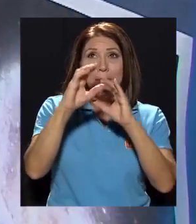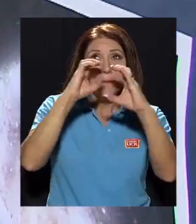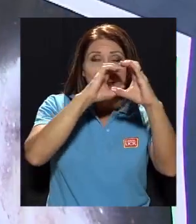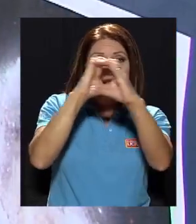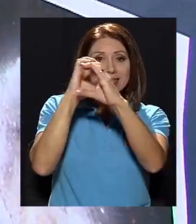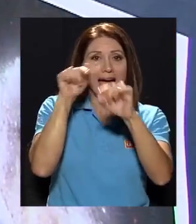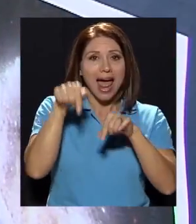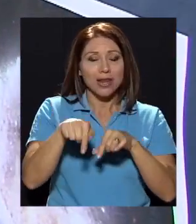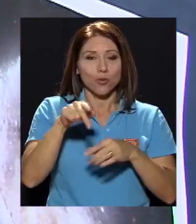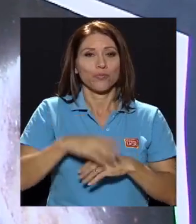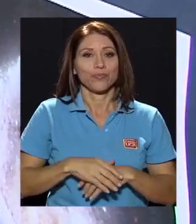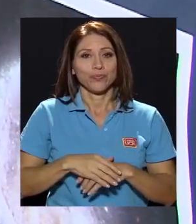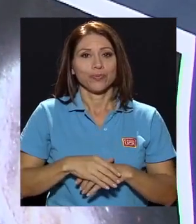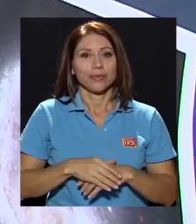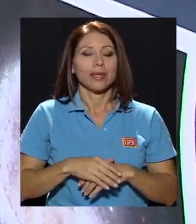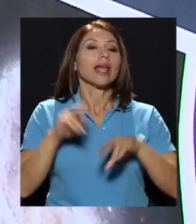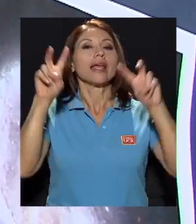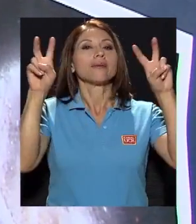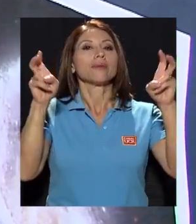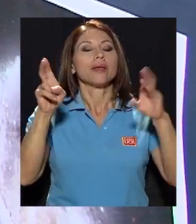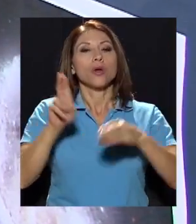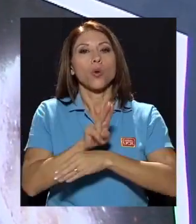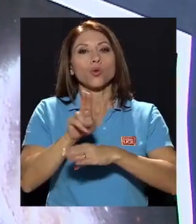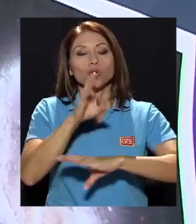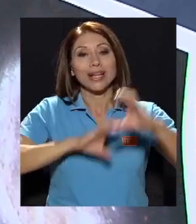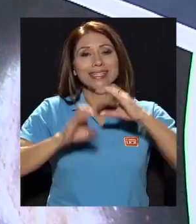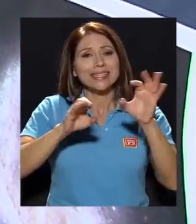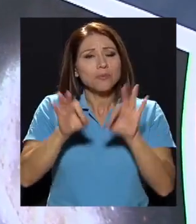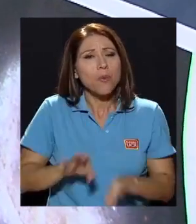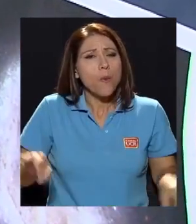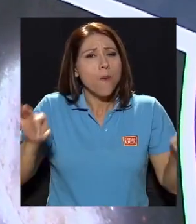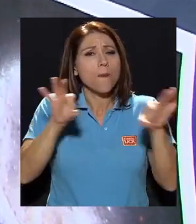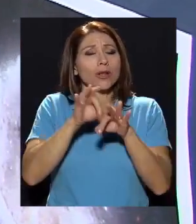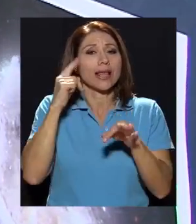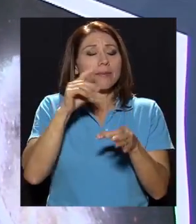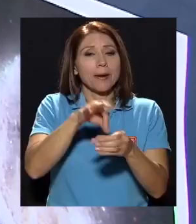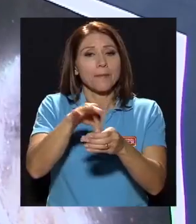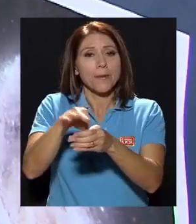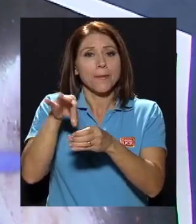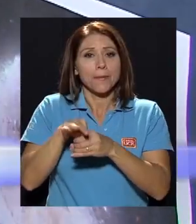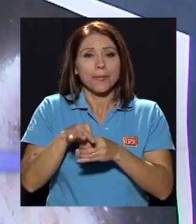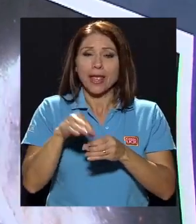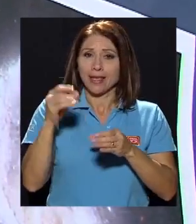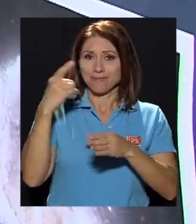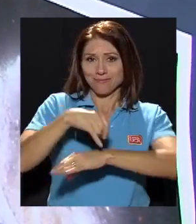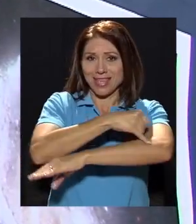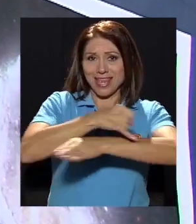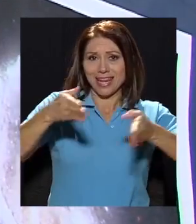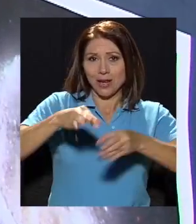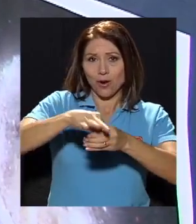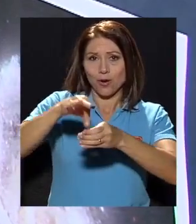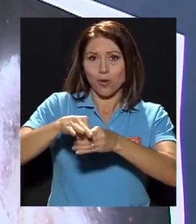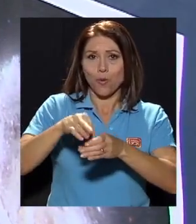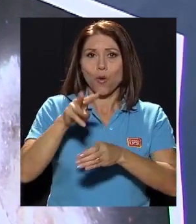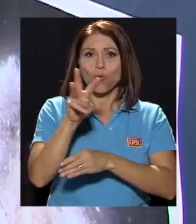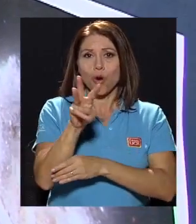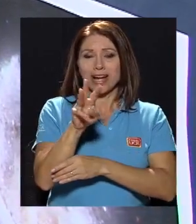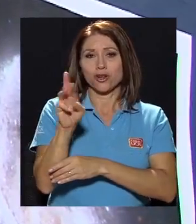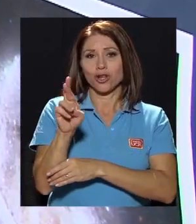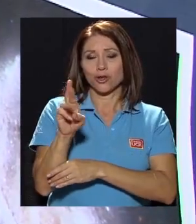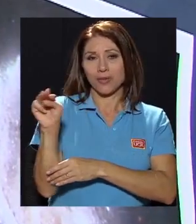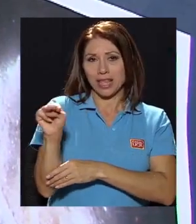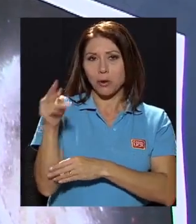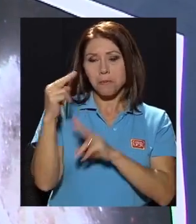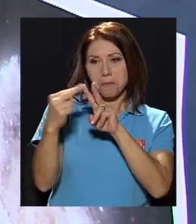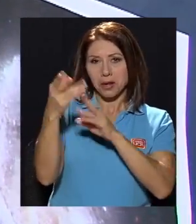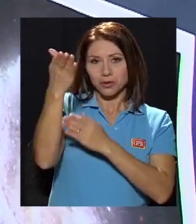de la ciencia en la producción agrícola es fundamental. En este programa conocerán el trabajo del ingeniero agrónomo Werner Rodríguez Montero, quien ha desarrollado